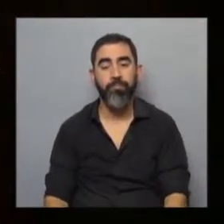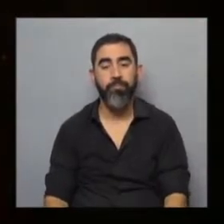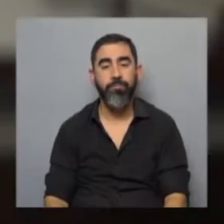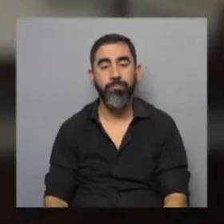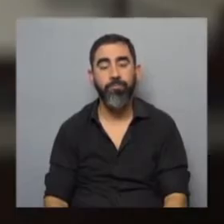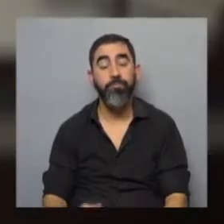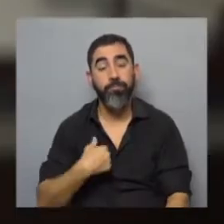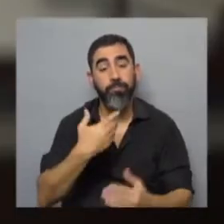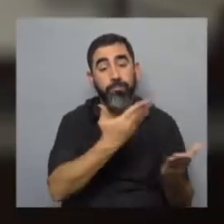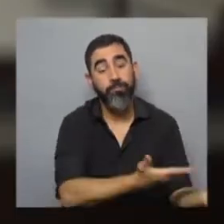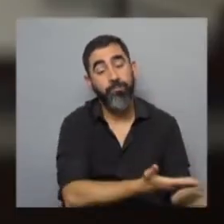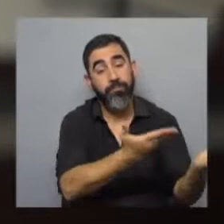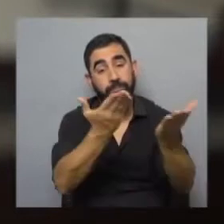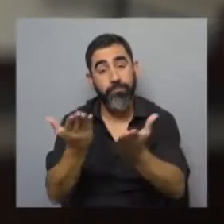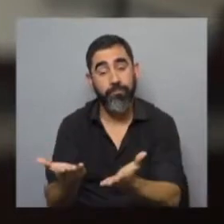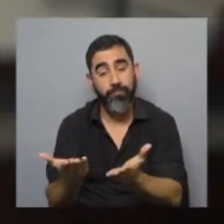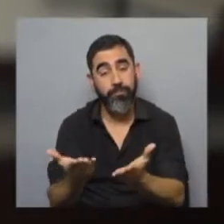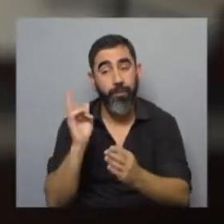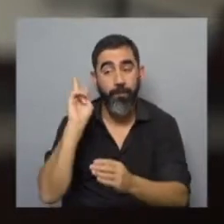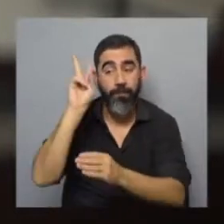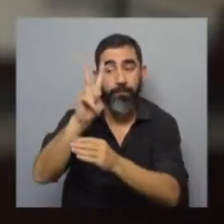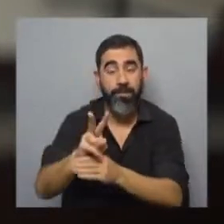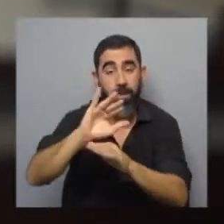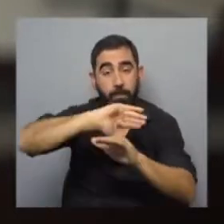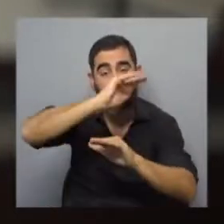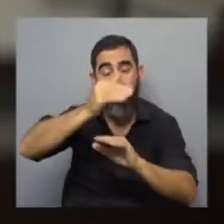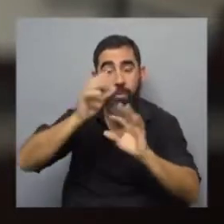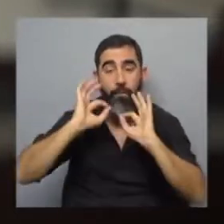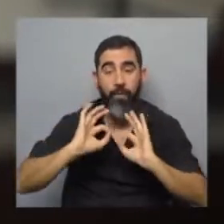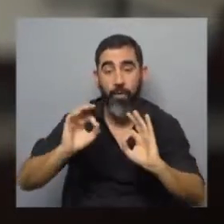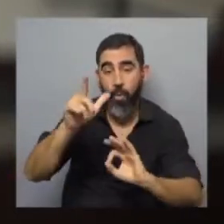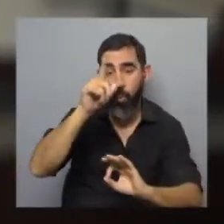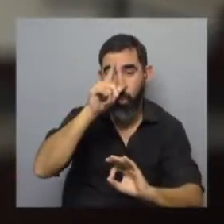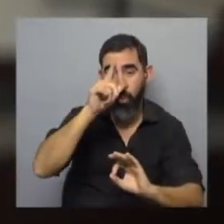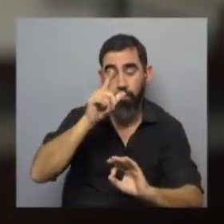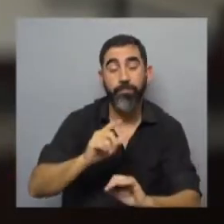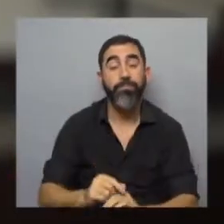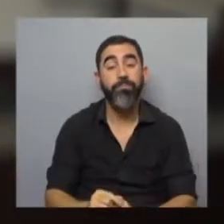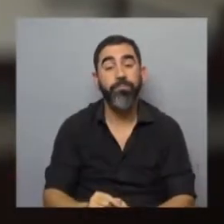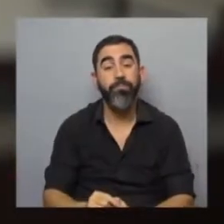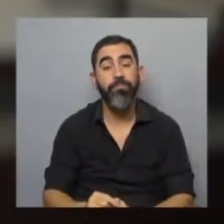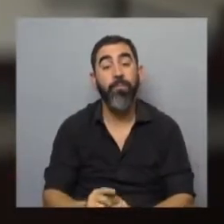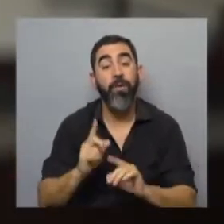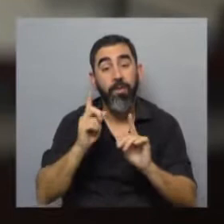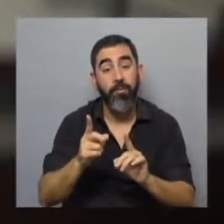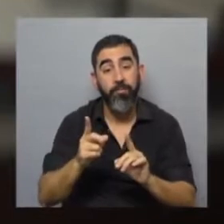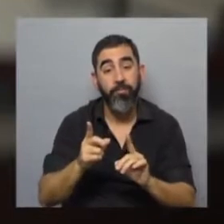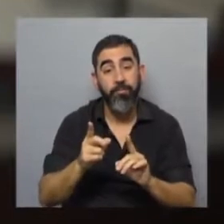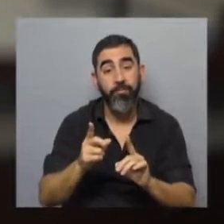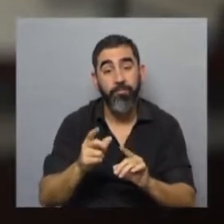Los invito a visitar el planetario en estas vacaciones de julio y más allá, porque